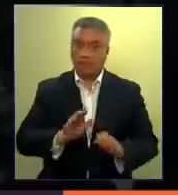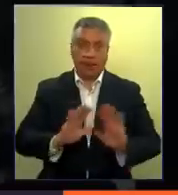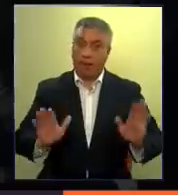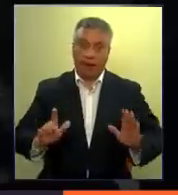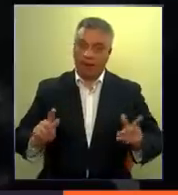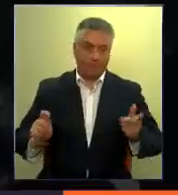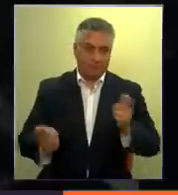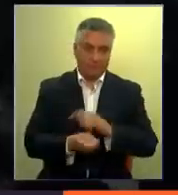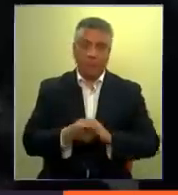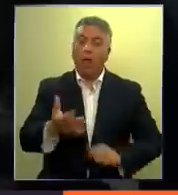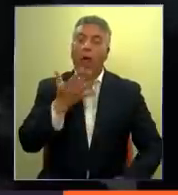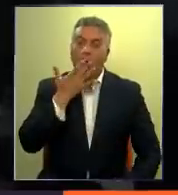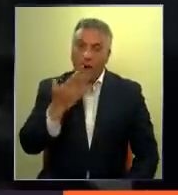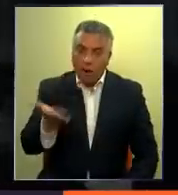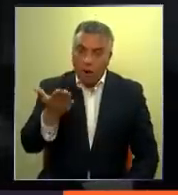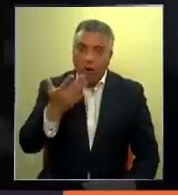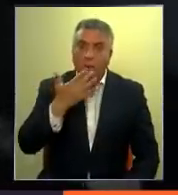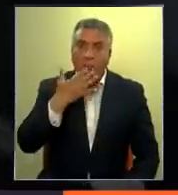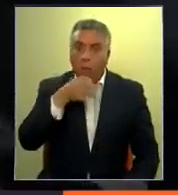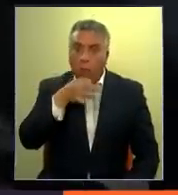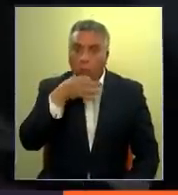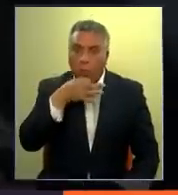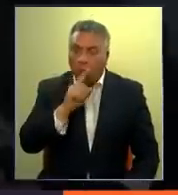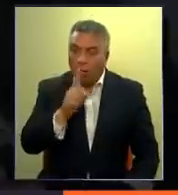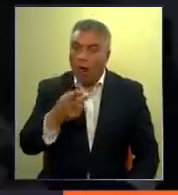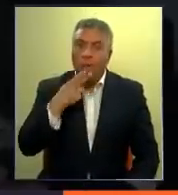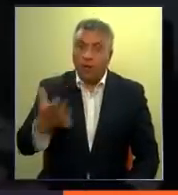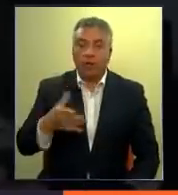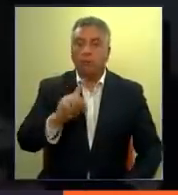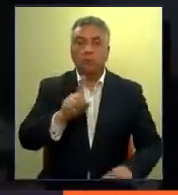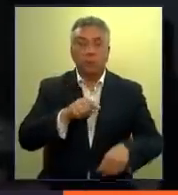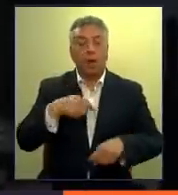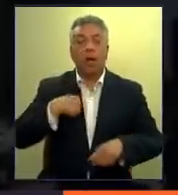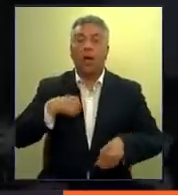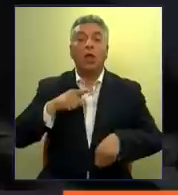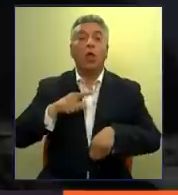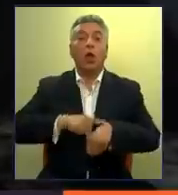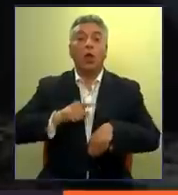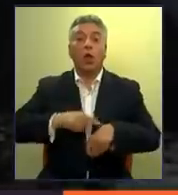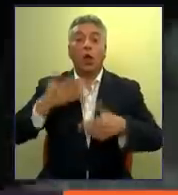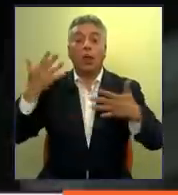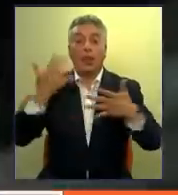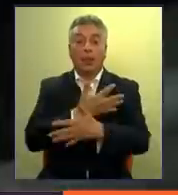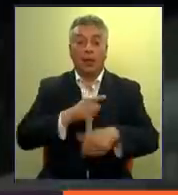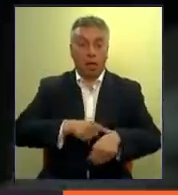Hábleme fuerte, por favor. ¿Qué le pasó la hora?